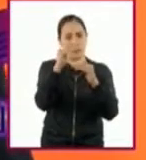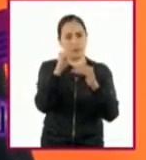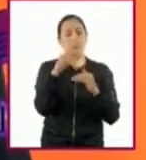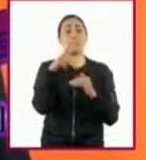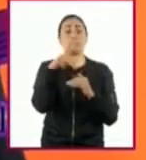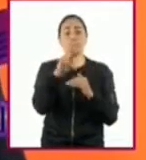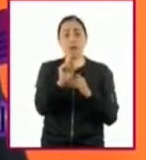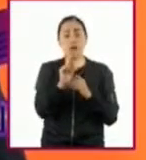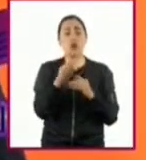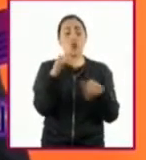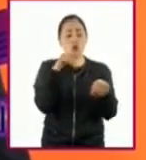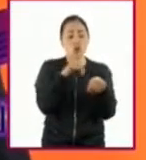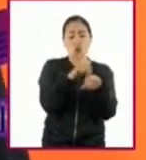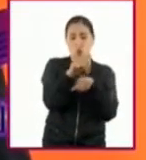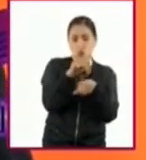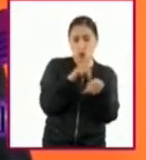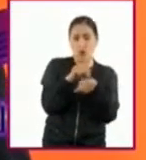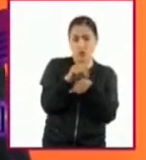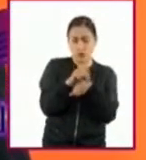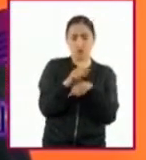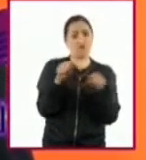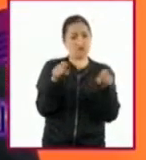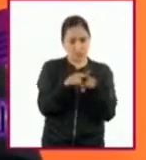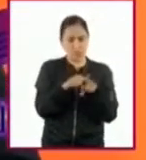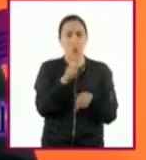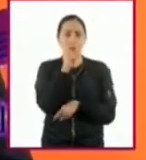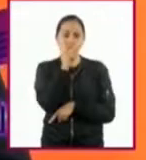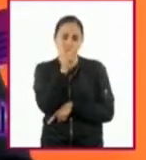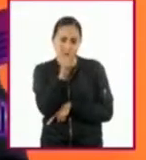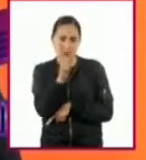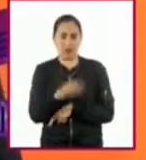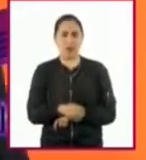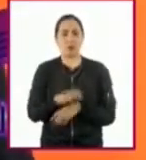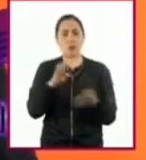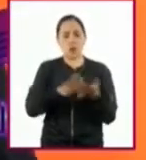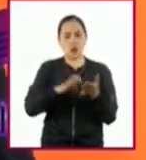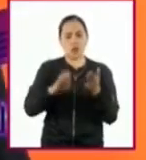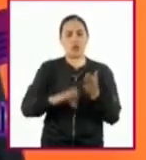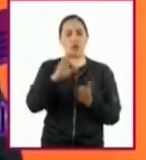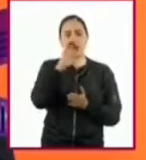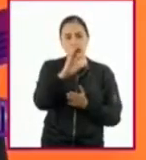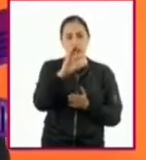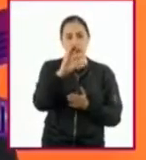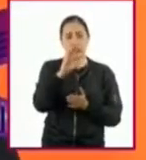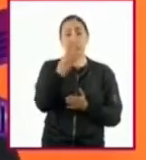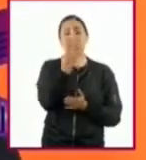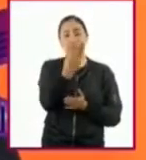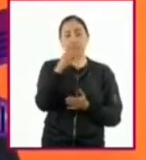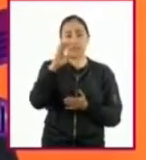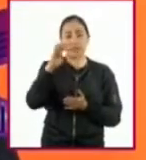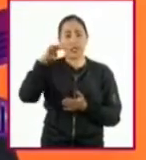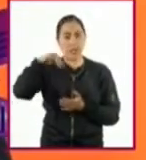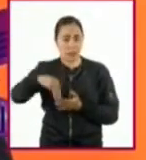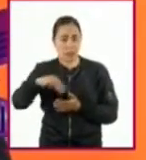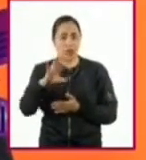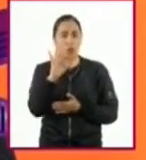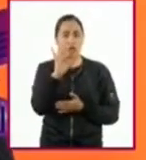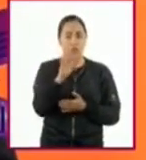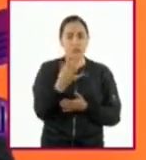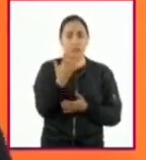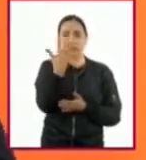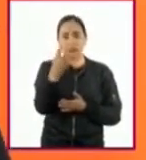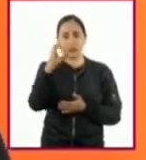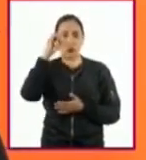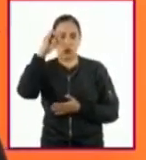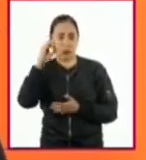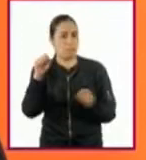con unidades se cuentan como una palabra. Por ejemplo, 3 centímetros, 45 grados, cuentan como